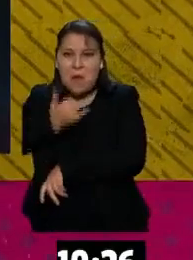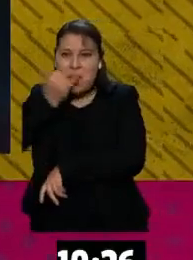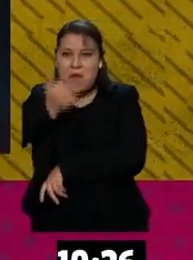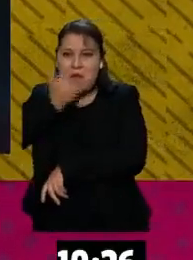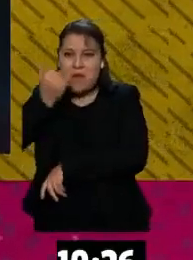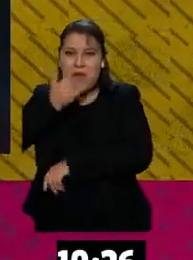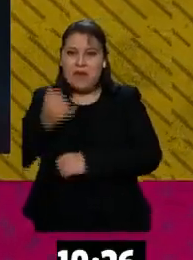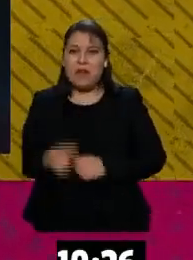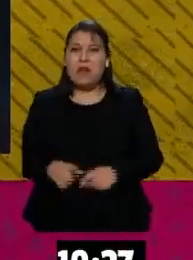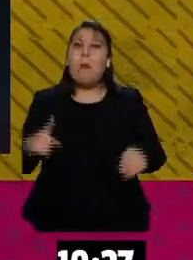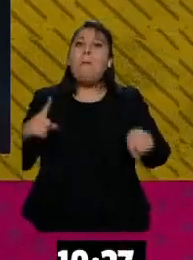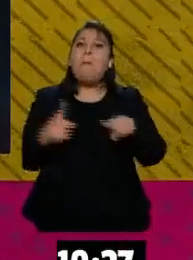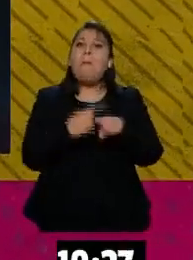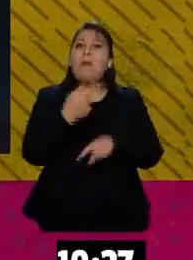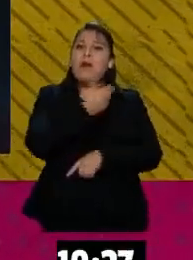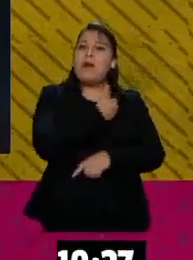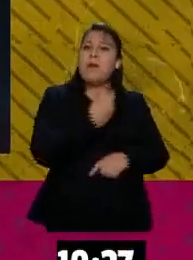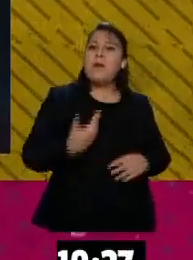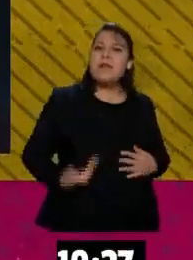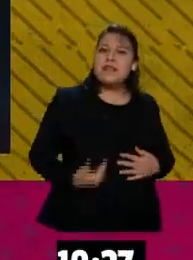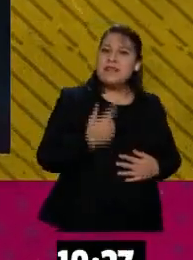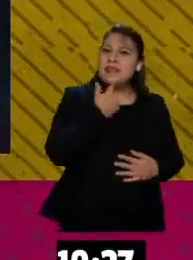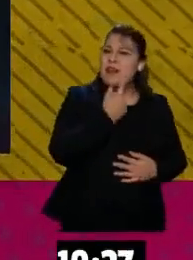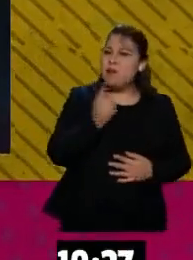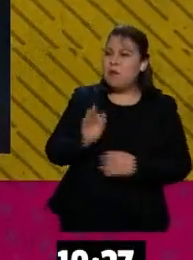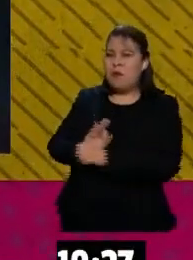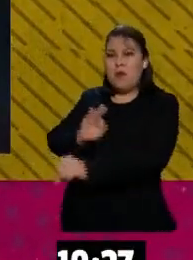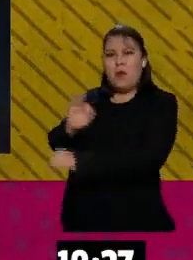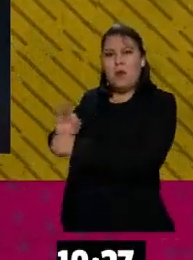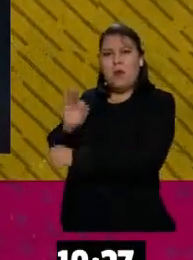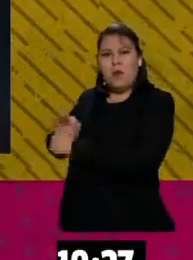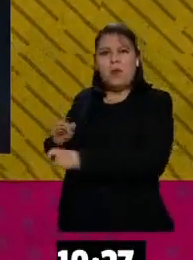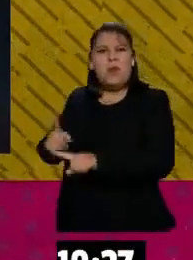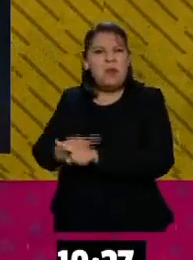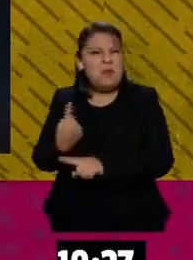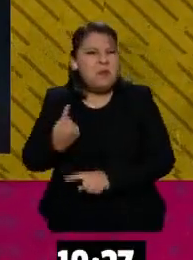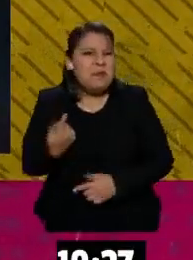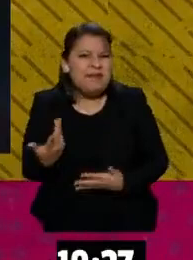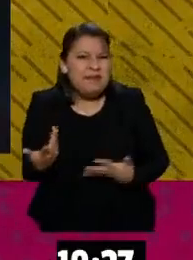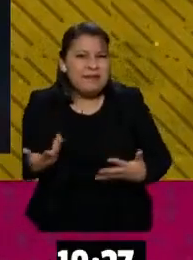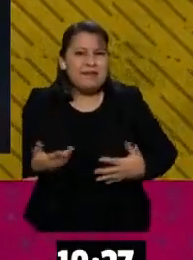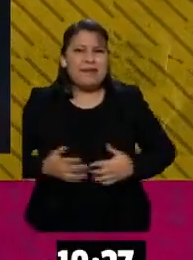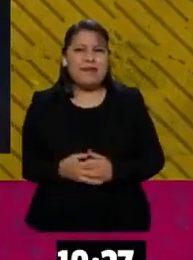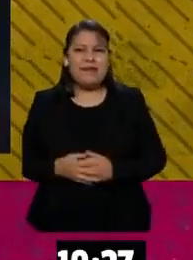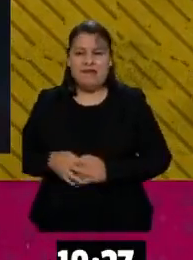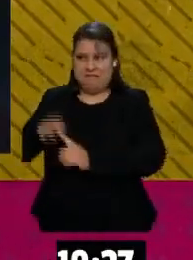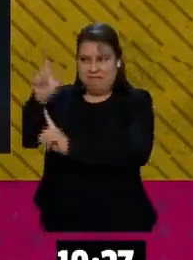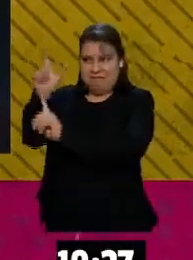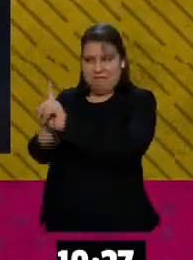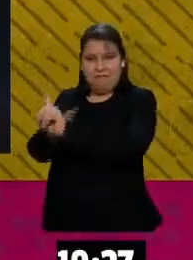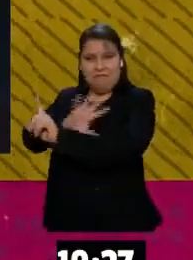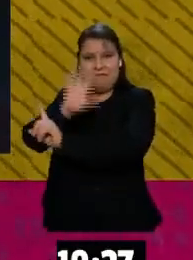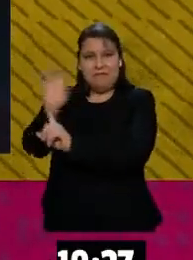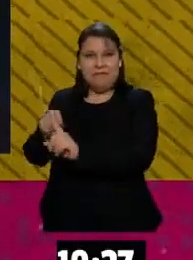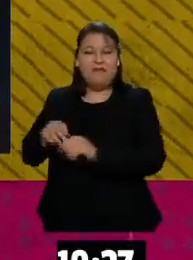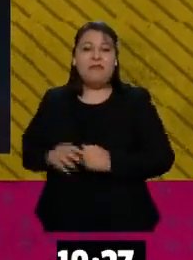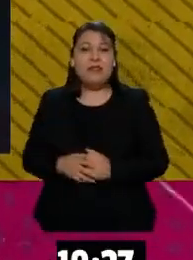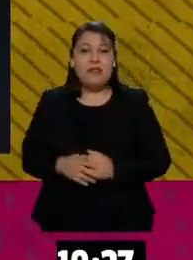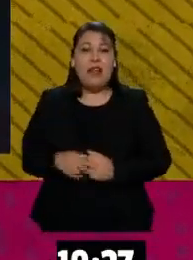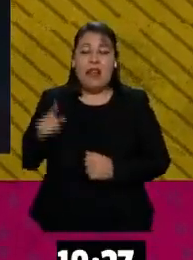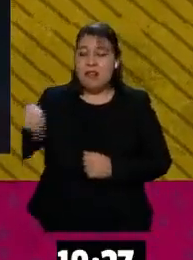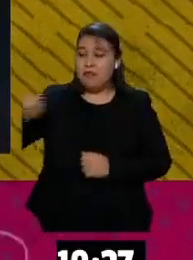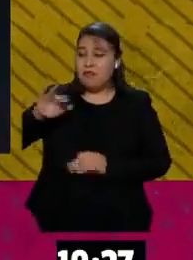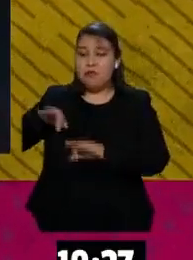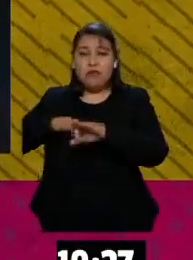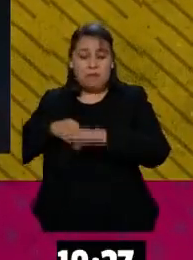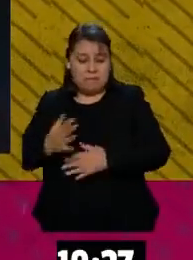el presidente de la República. De eso trata este libro, presentar al fiscal general de la República de cuerpo completo en un trabajo 100% periodístico